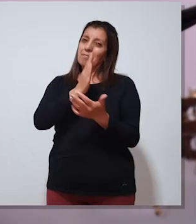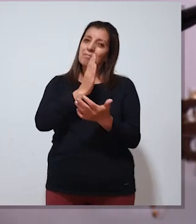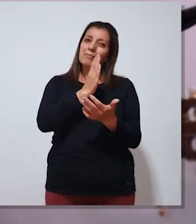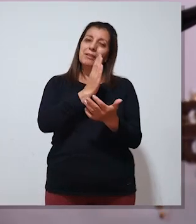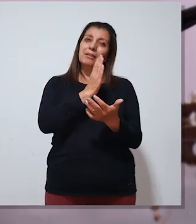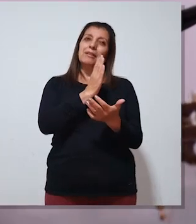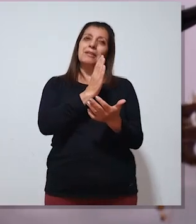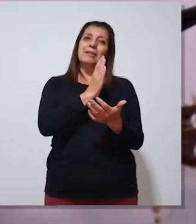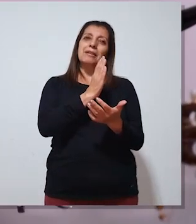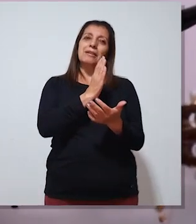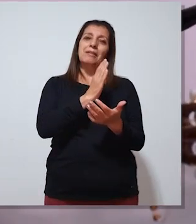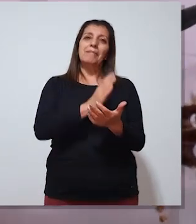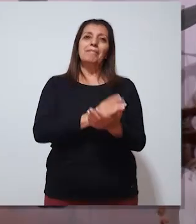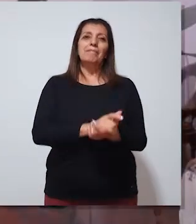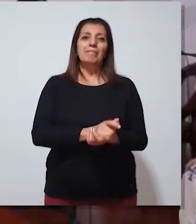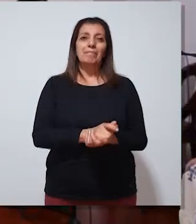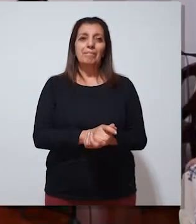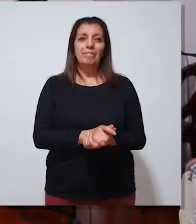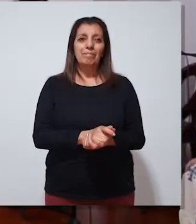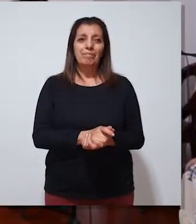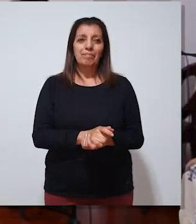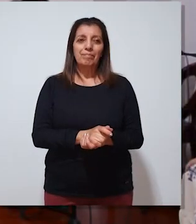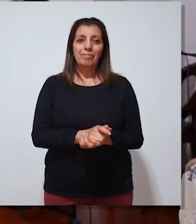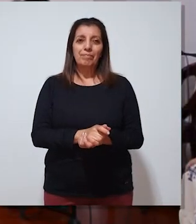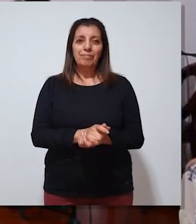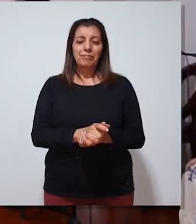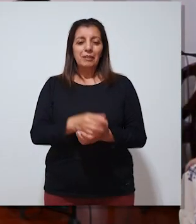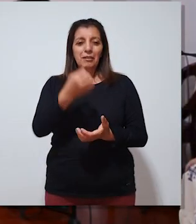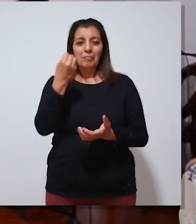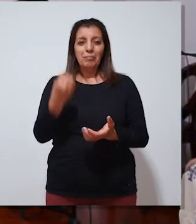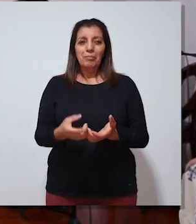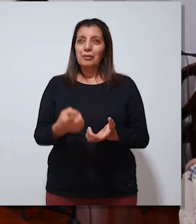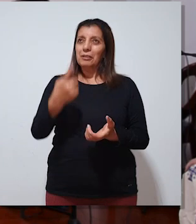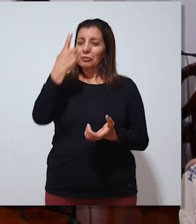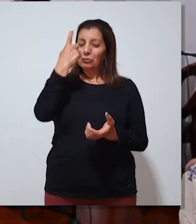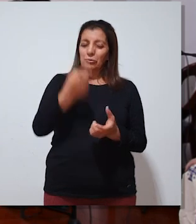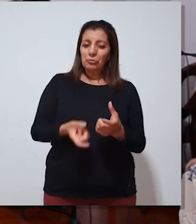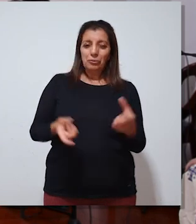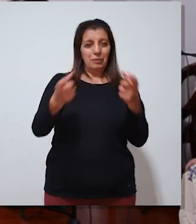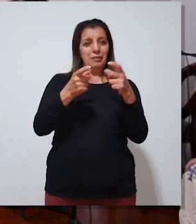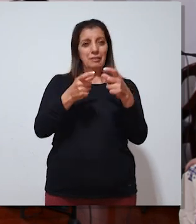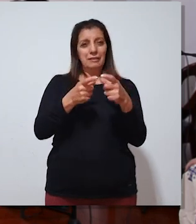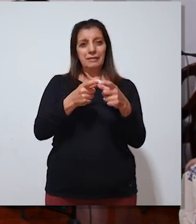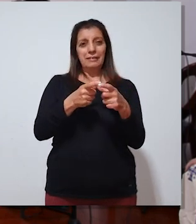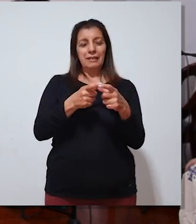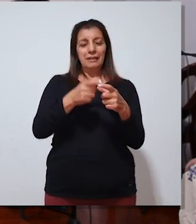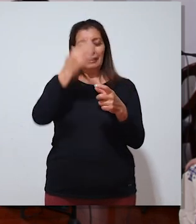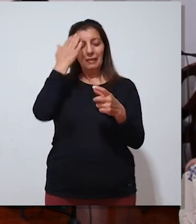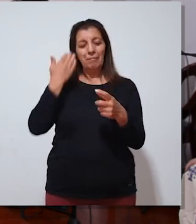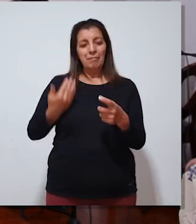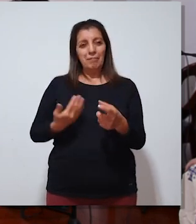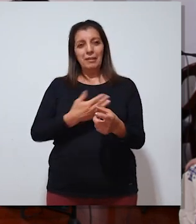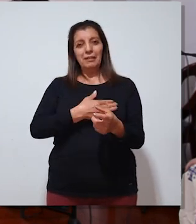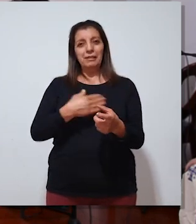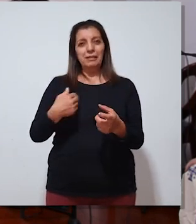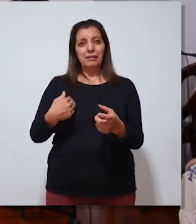fin. Tú eres Santa María, es nuestra Señora,